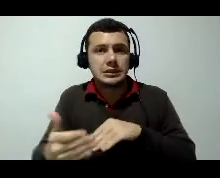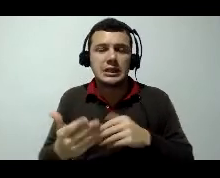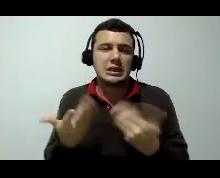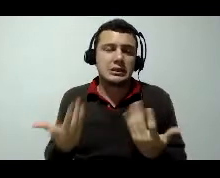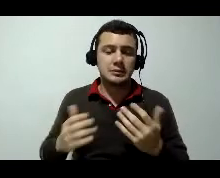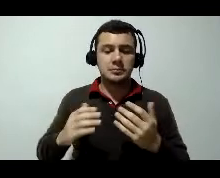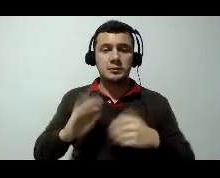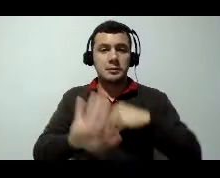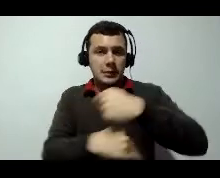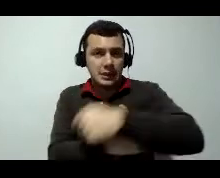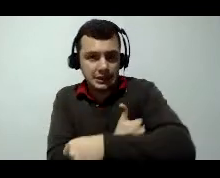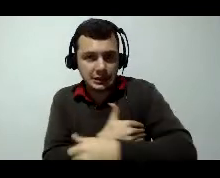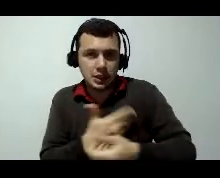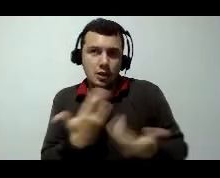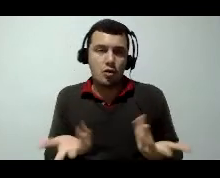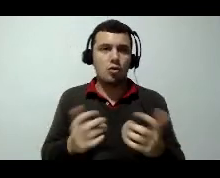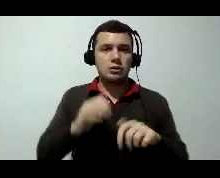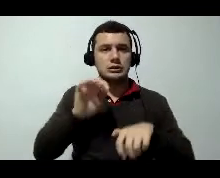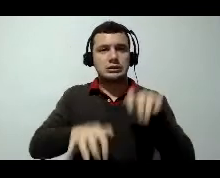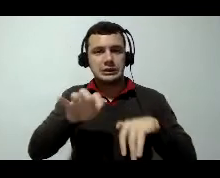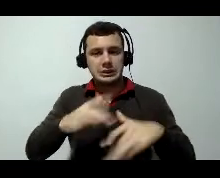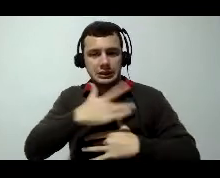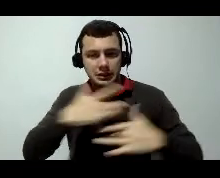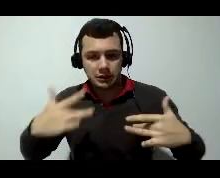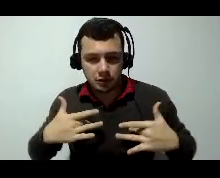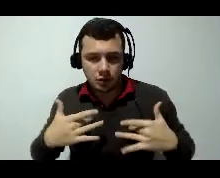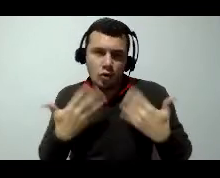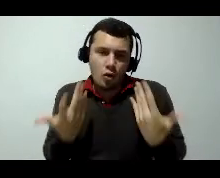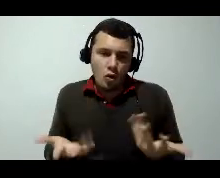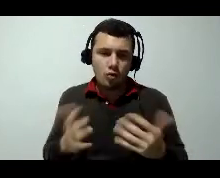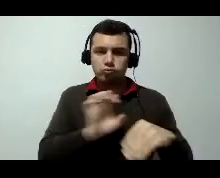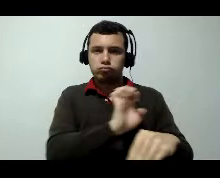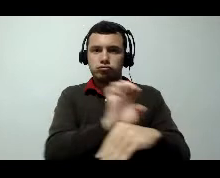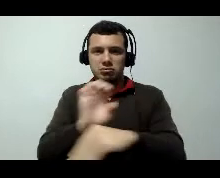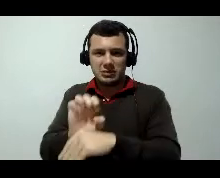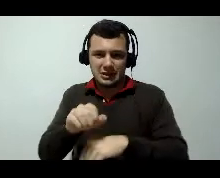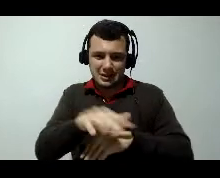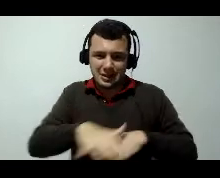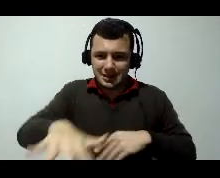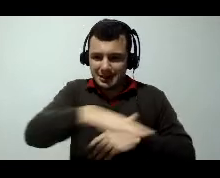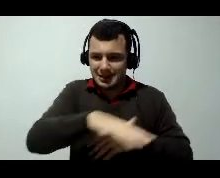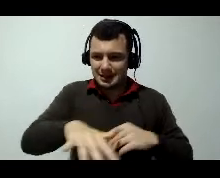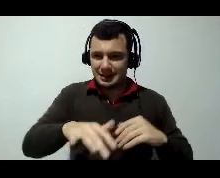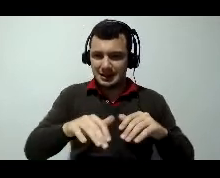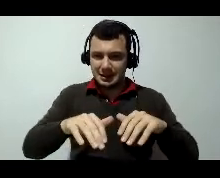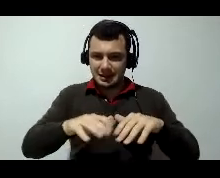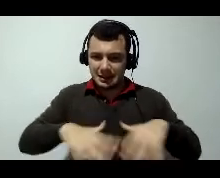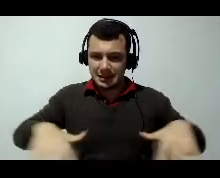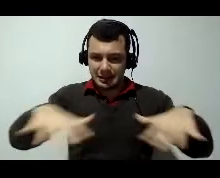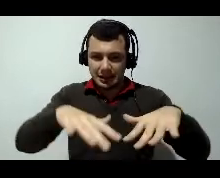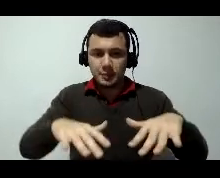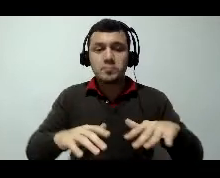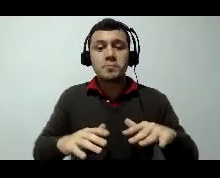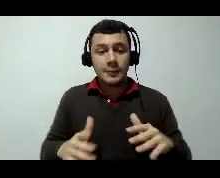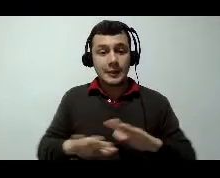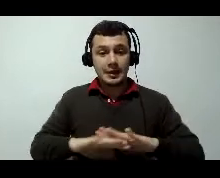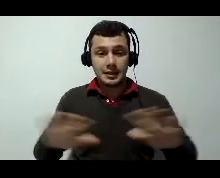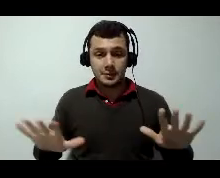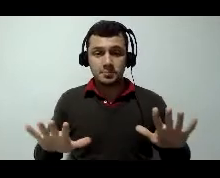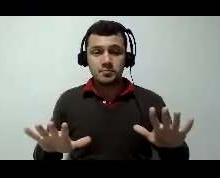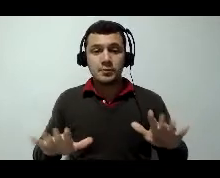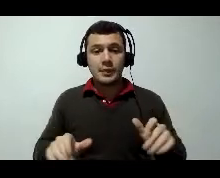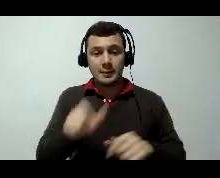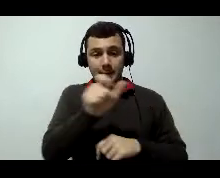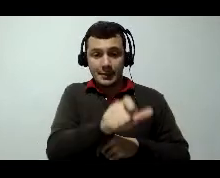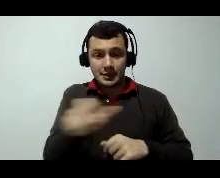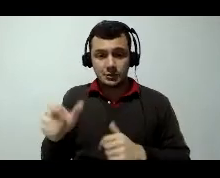ministerio o de la Secretaría de Salud o de alguna entidad territorial, este sin duda alguna va a ser alguno de los puntos que me van a revisar a